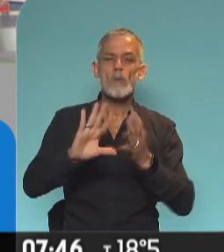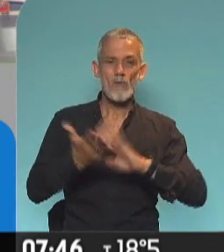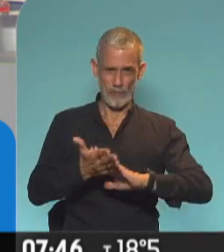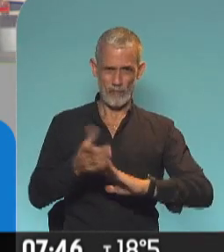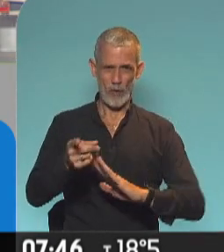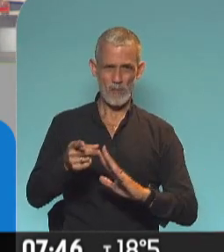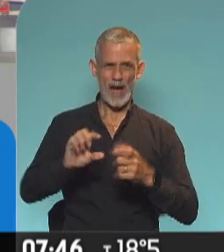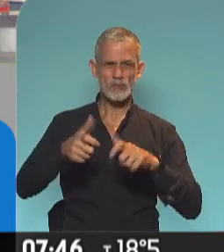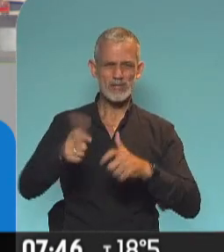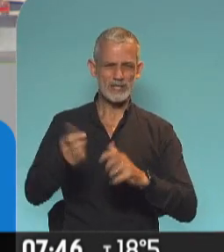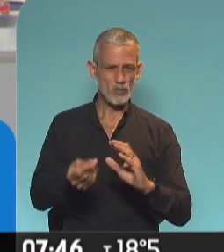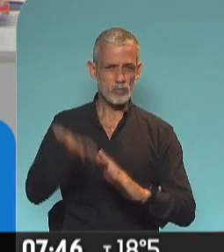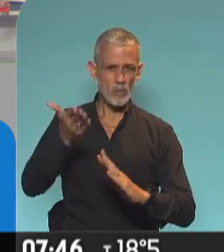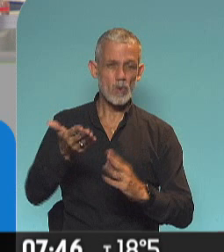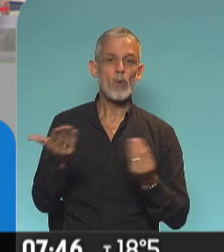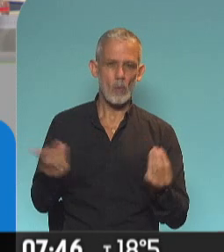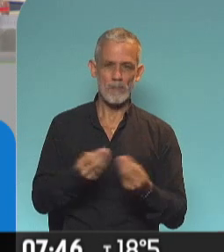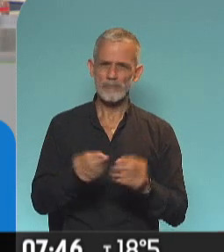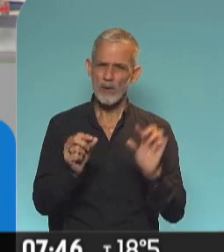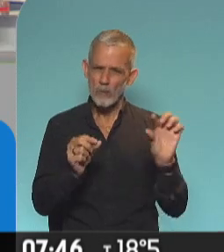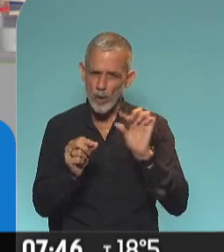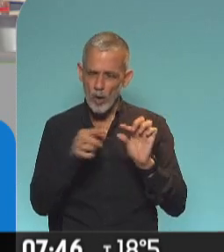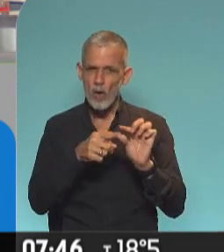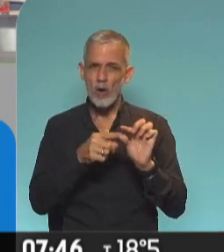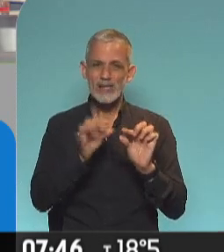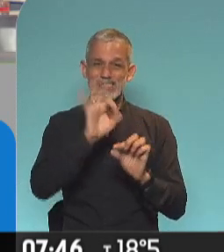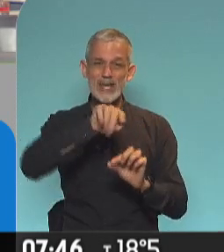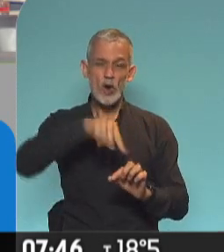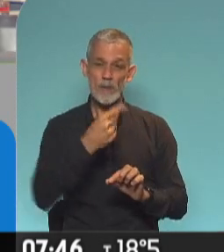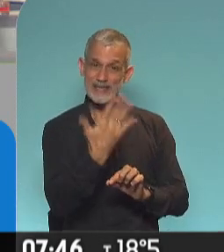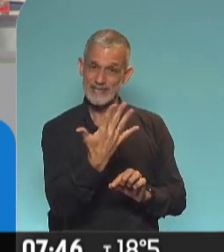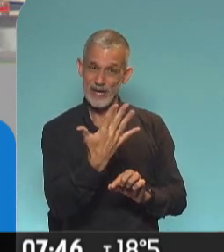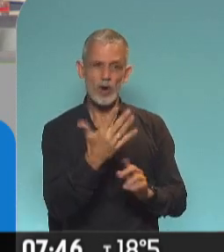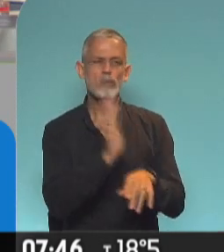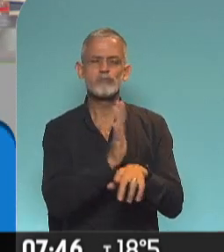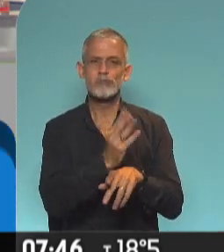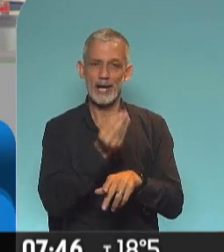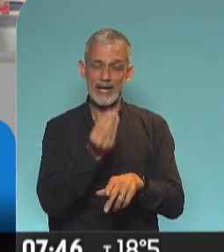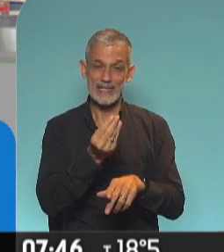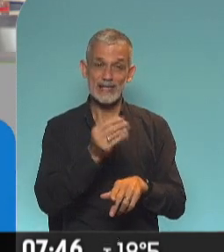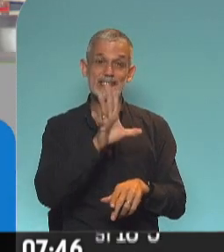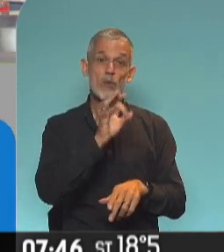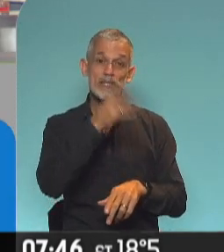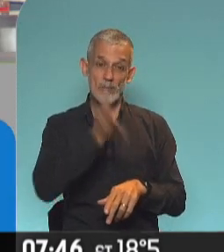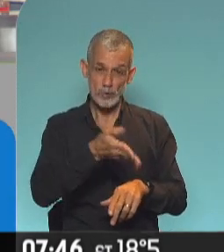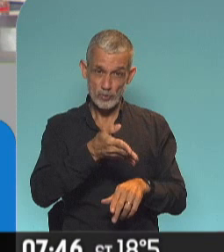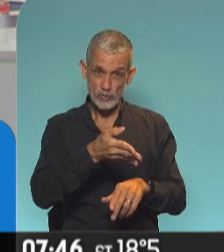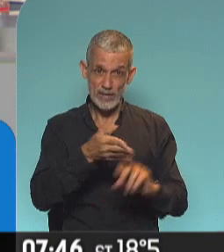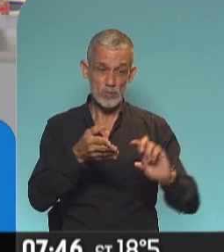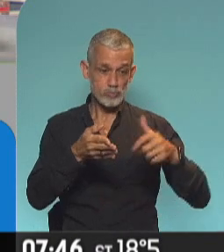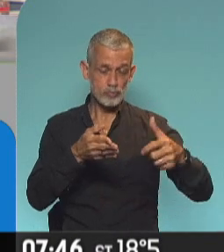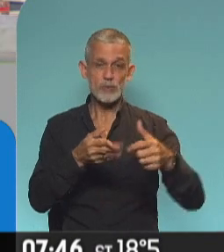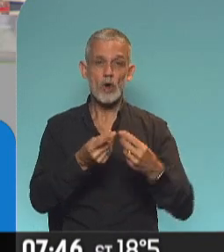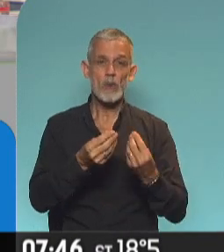las jubilaciones, va a ser, en parte, ese 0,5 significa que va a ser 50% por